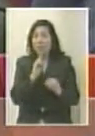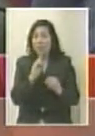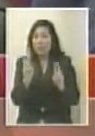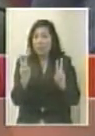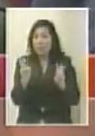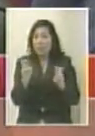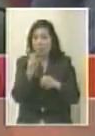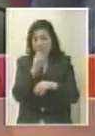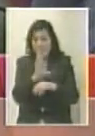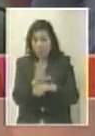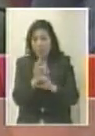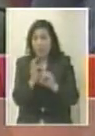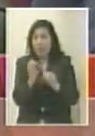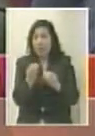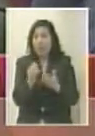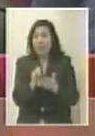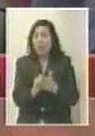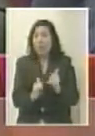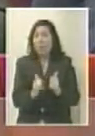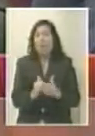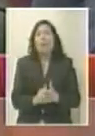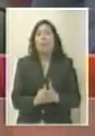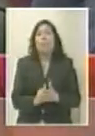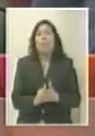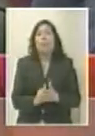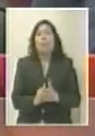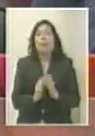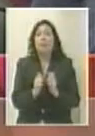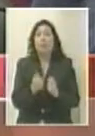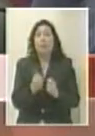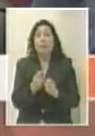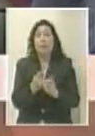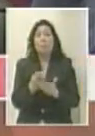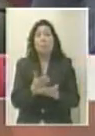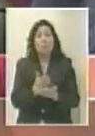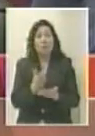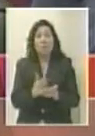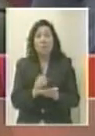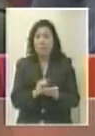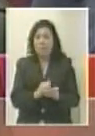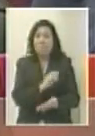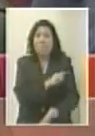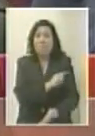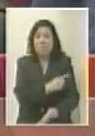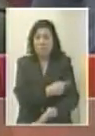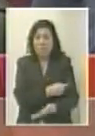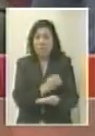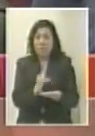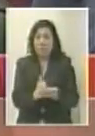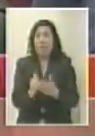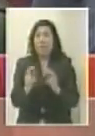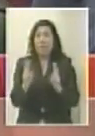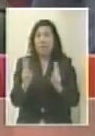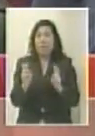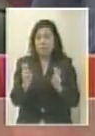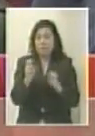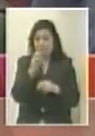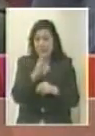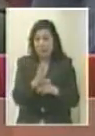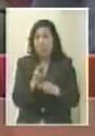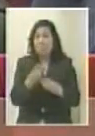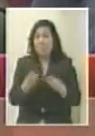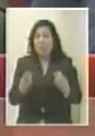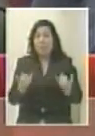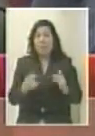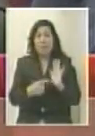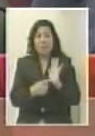tema de minería y energía, tema en el cual obviamente, dado que la conflictividad está muy fuertemente concentrada en el tema minero, va a ser materia